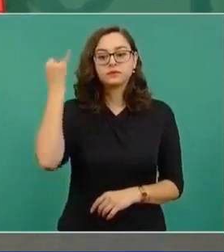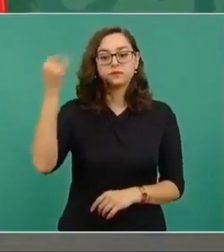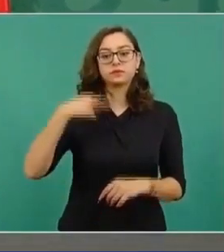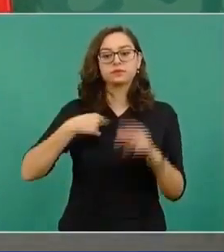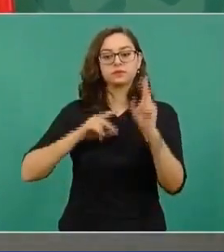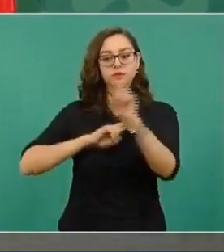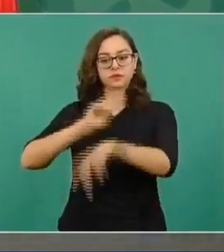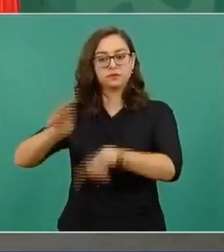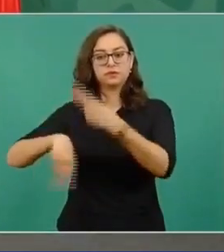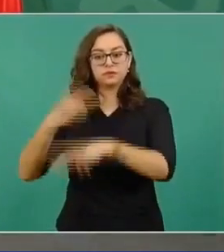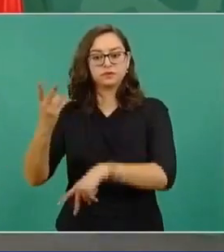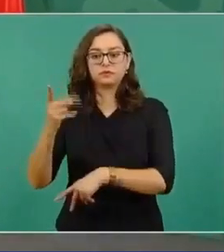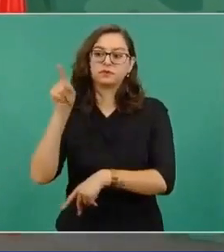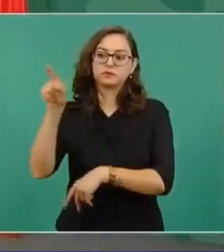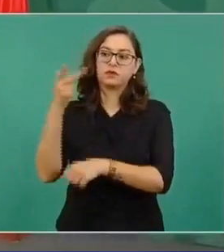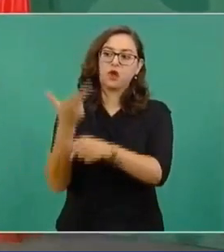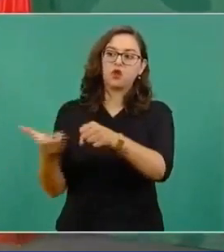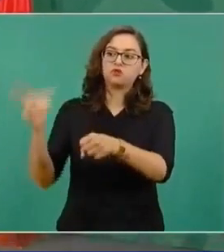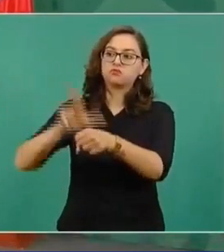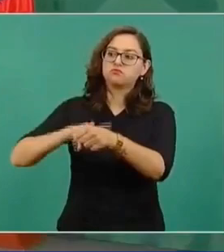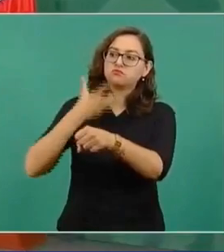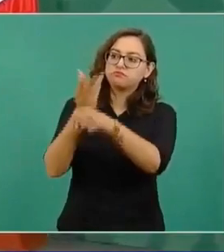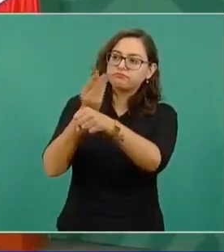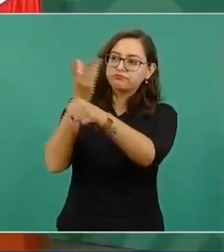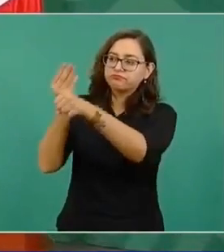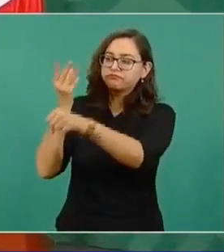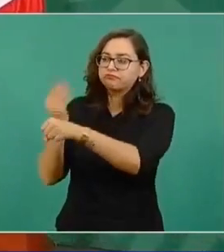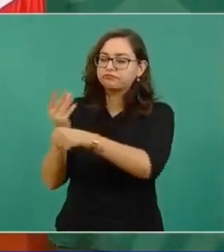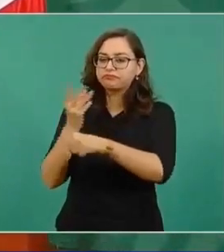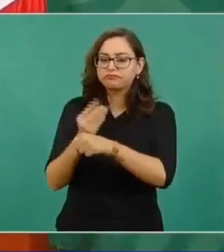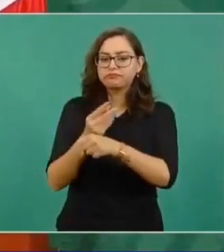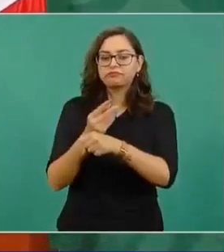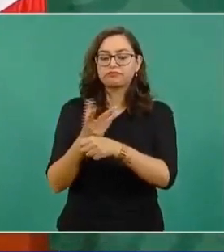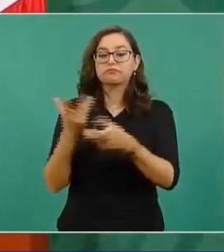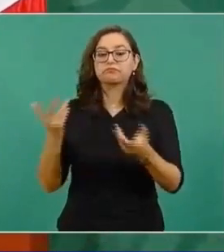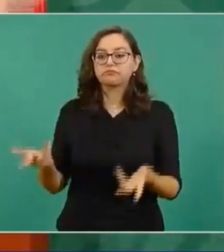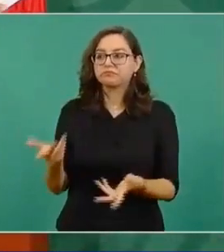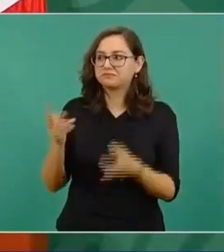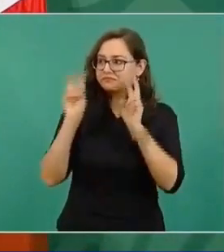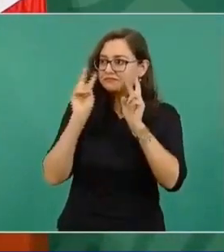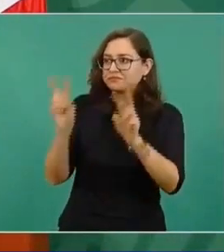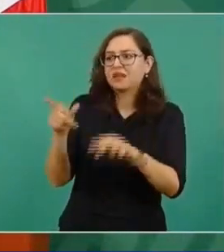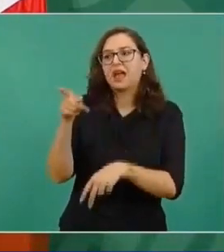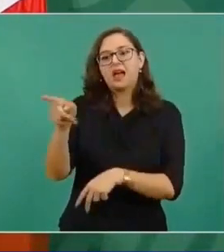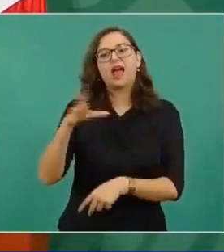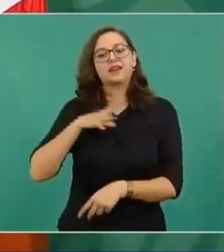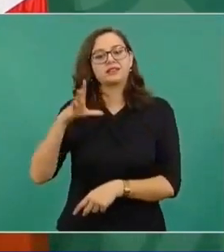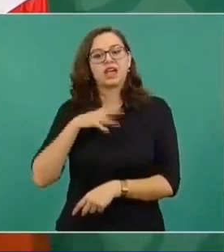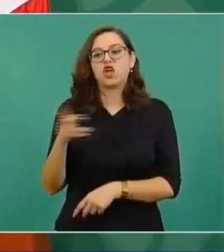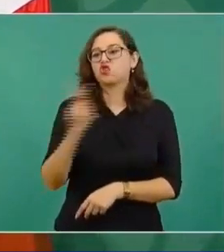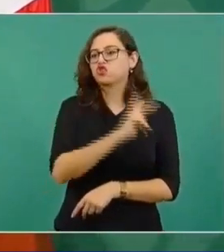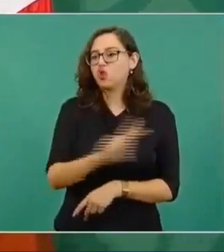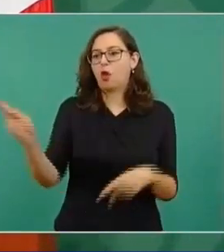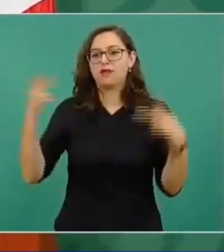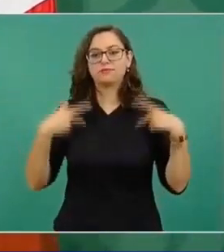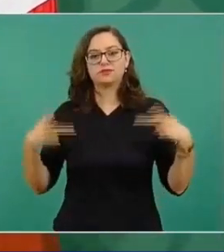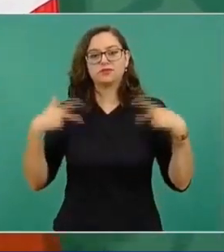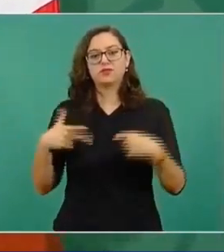en la rehabilitación de un hospital general, ya estaban todos los trabajadores de la salud.